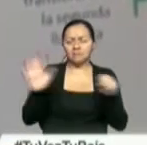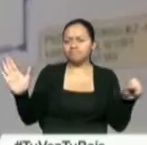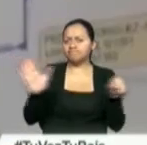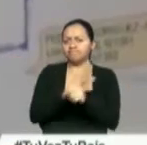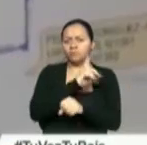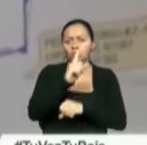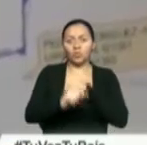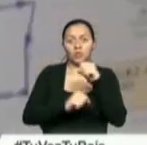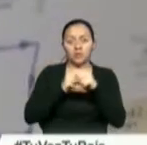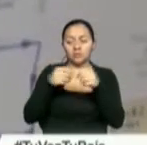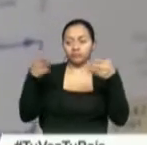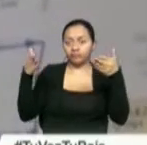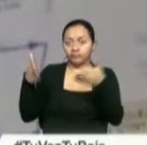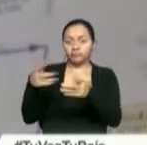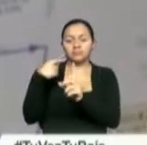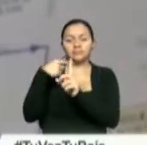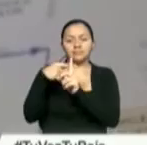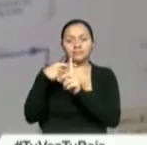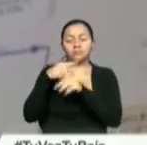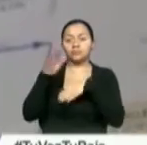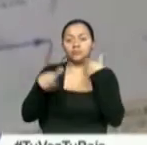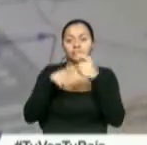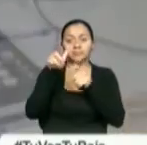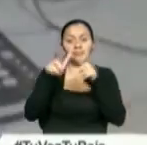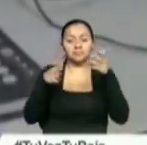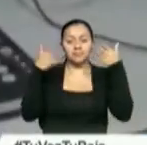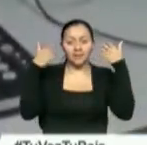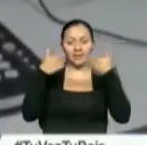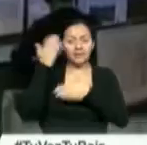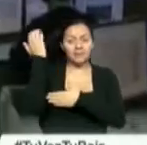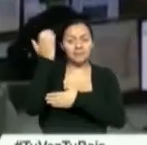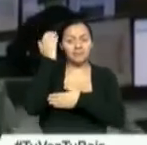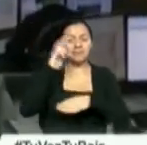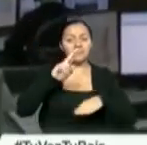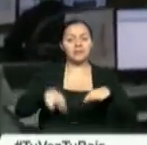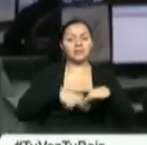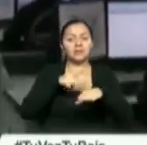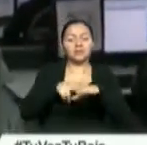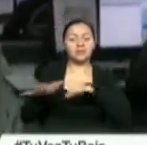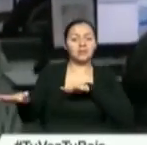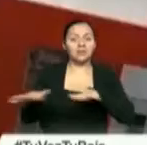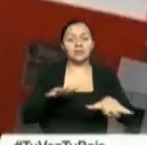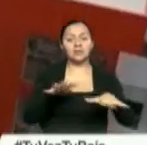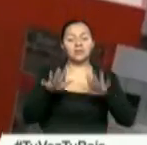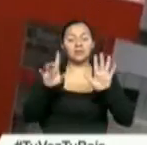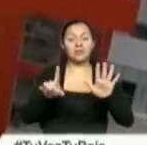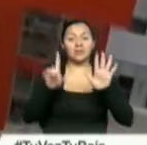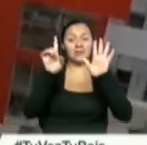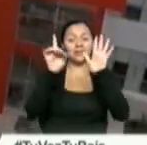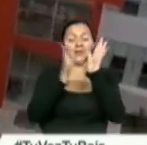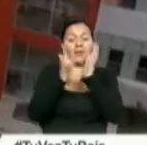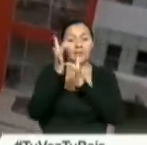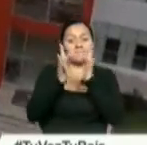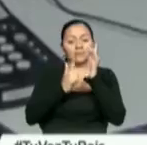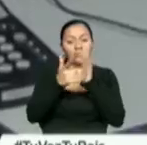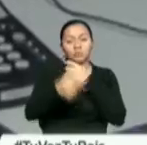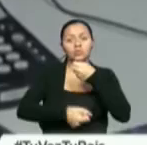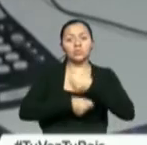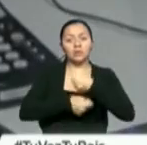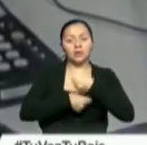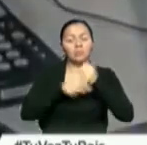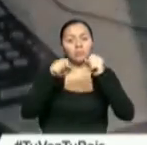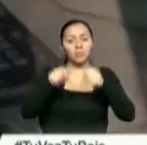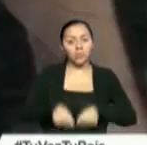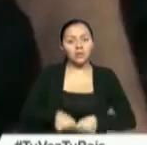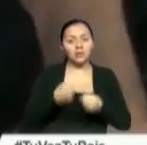y la efectiva coordinación para la atención de emergencias nacional por el terremoto del pasado 16 de abril cuya labor permitió